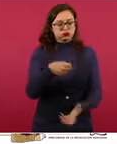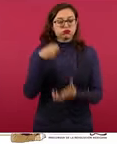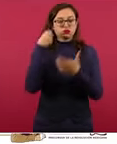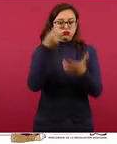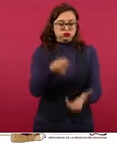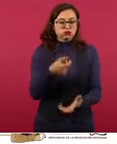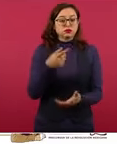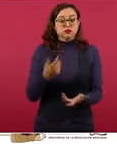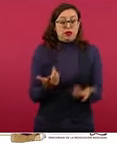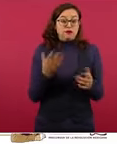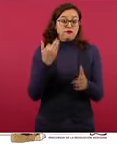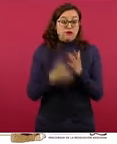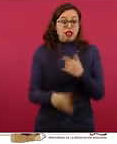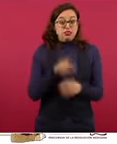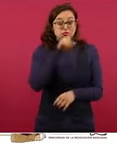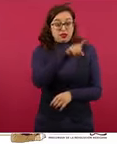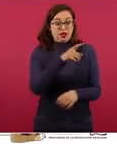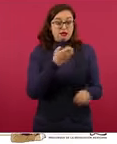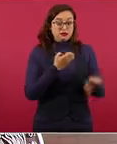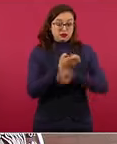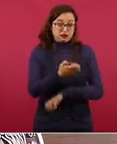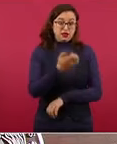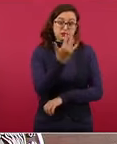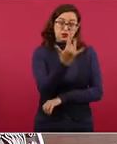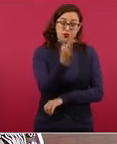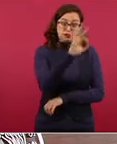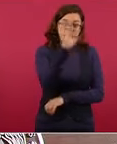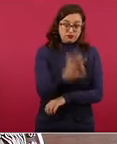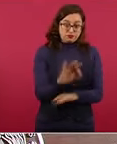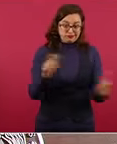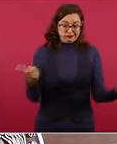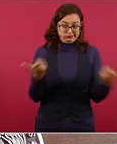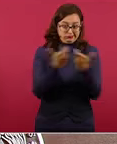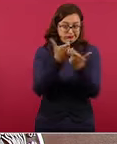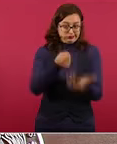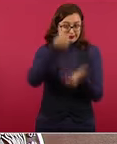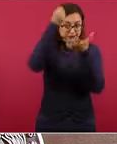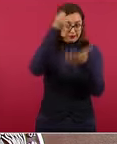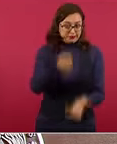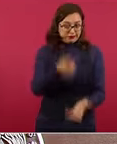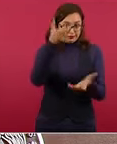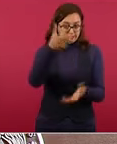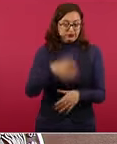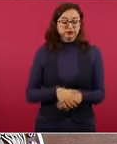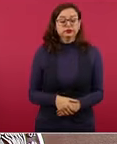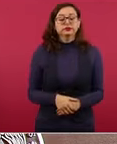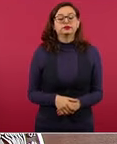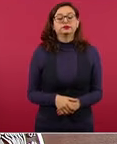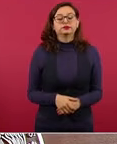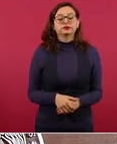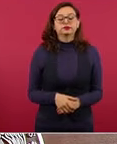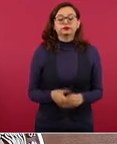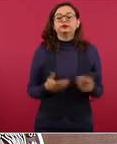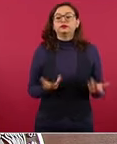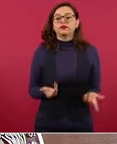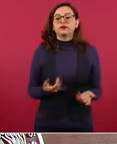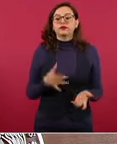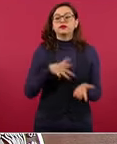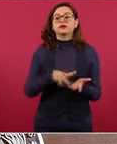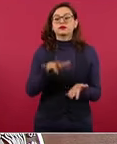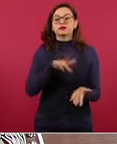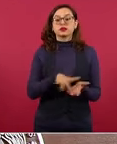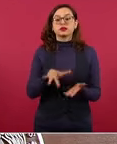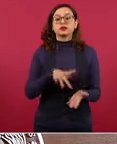inversiones el apoyo técnico para la operación del sistema de distribución de agua potable es uno de los trabajos